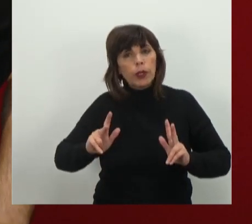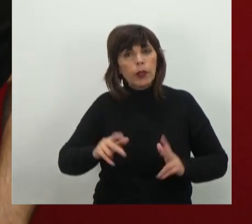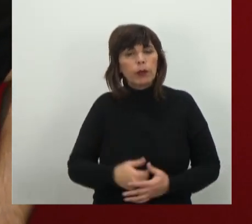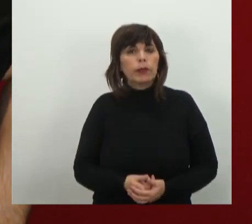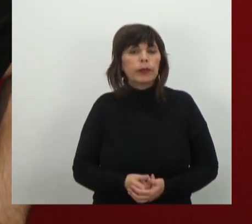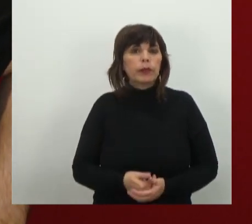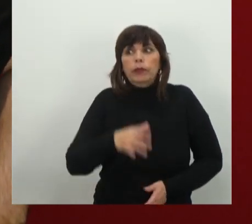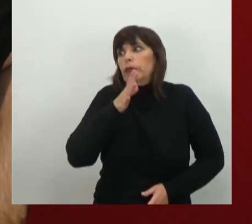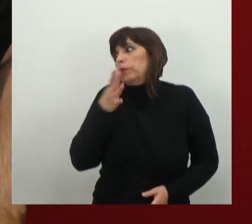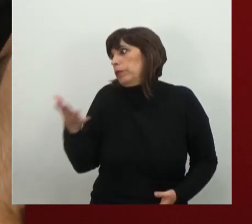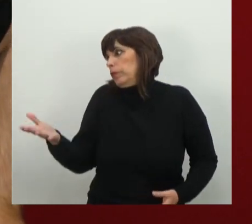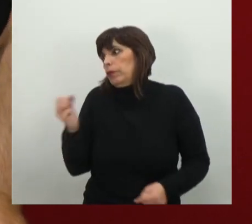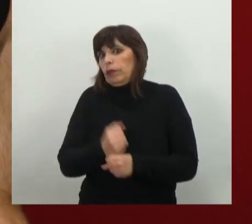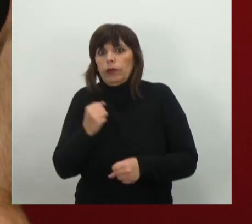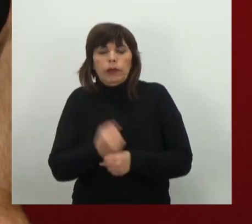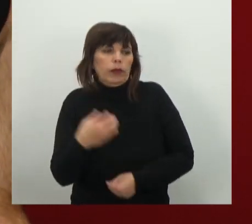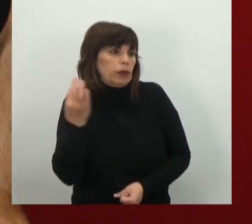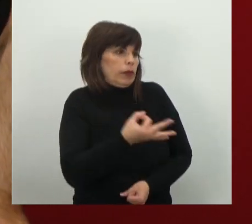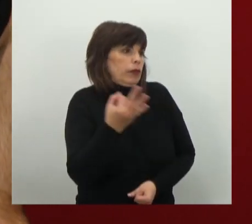duda, hay que trabajar.